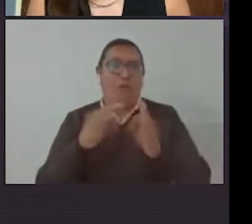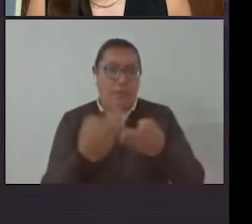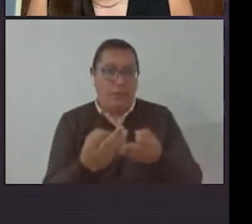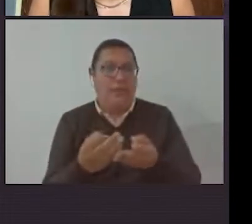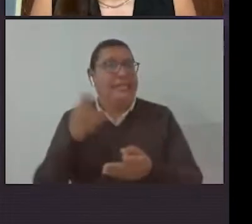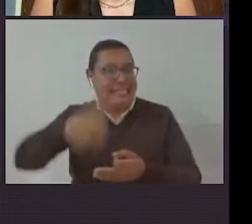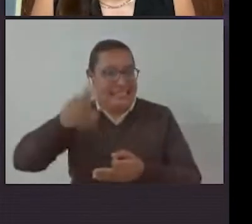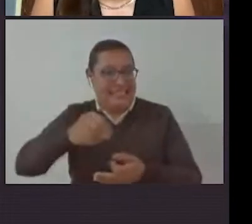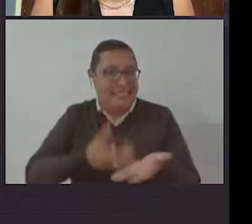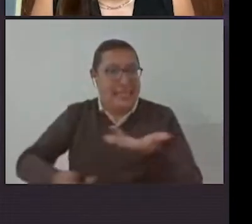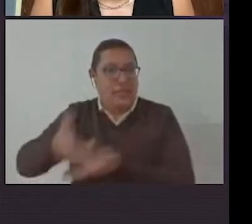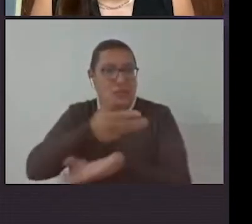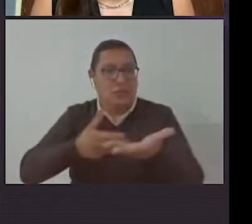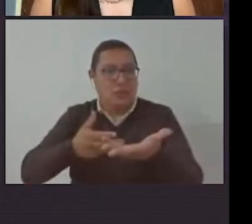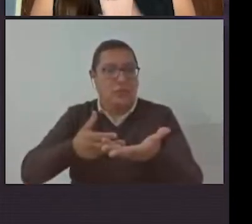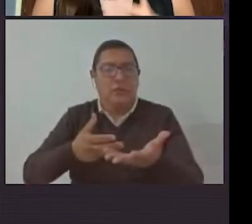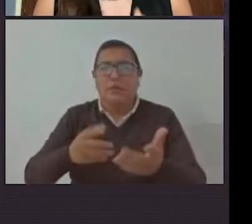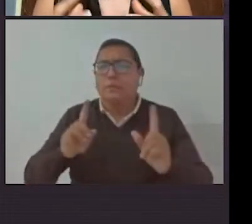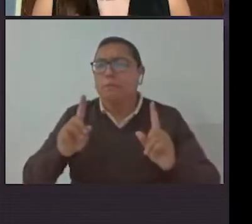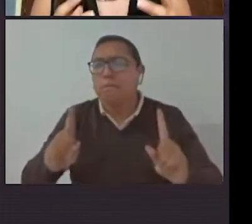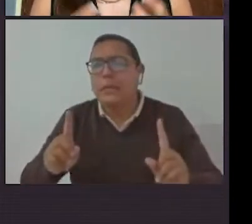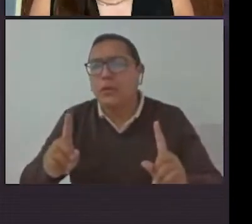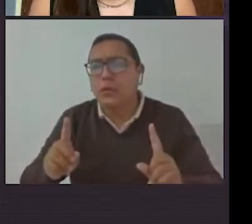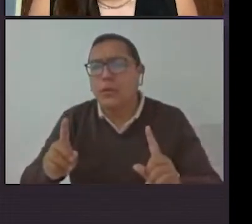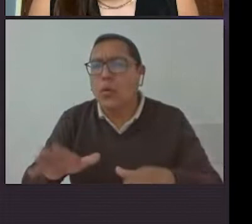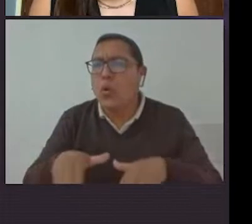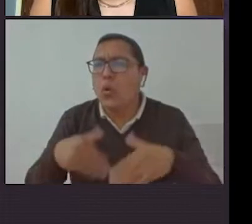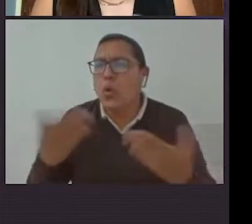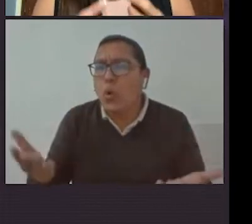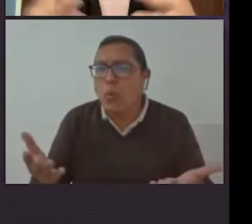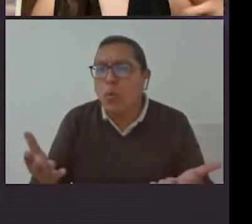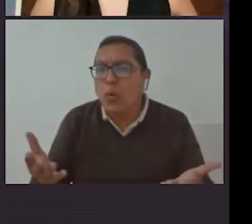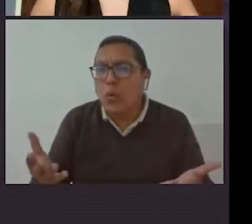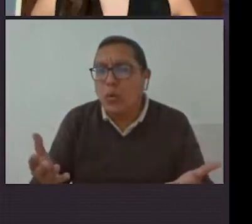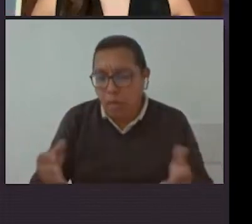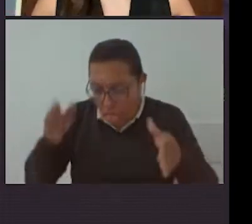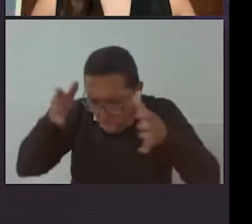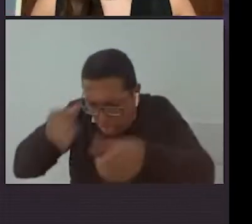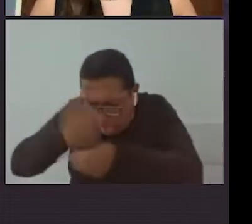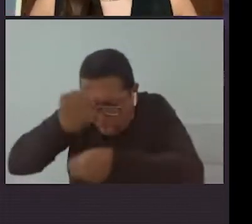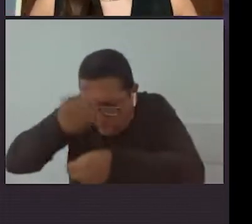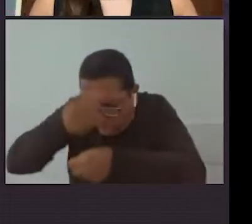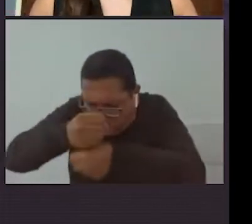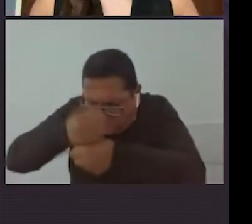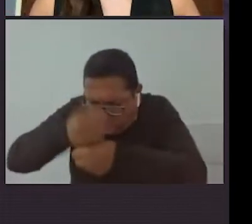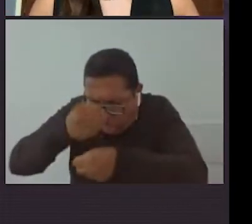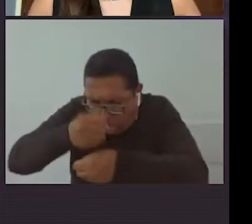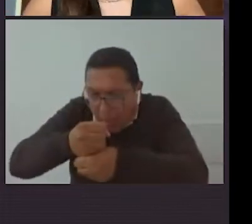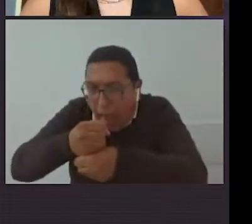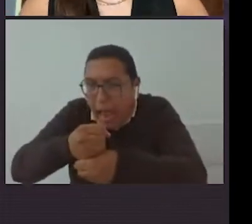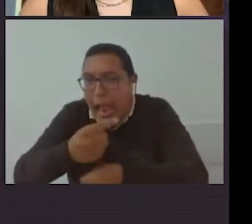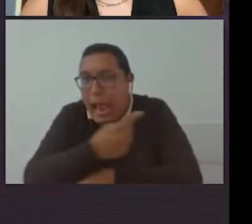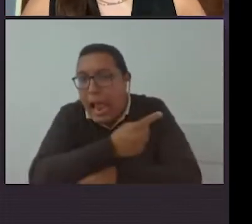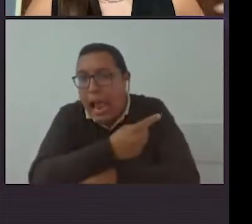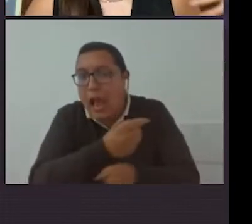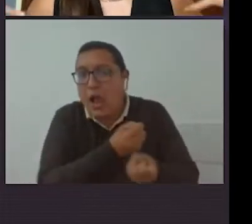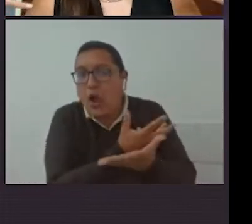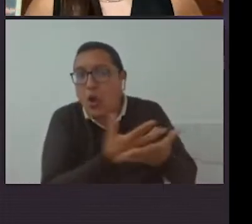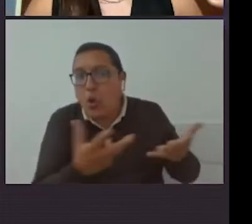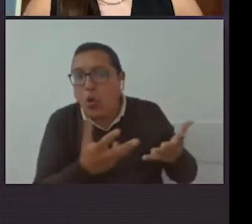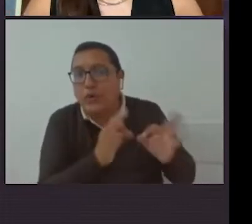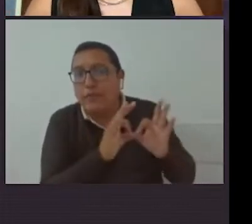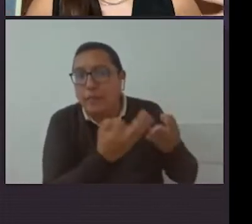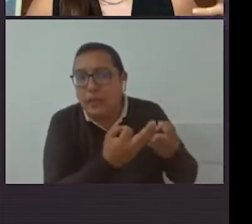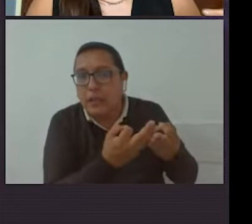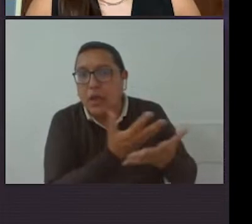Pero ¿por dónde empezar? ¿Cómo no olvidarte de todo lo que te apasiona, que puede ser tu trabajo, puede ser